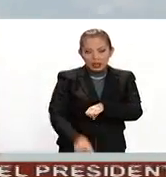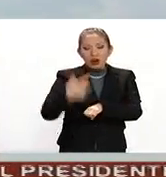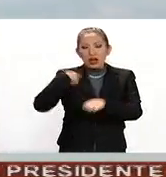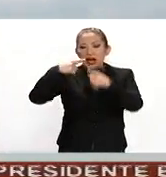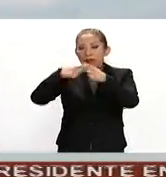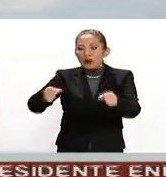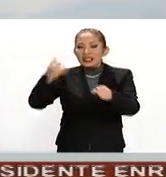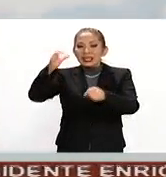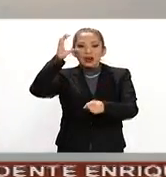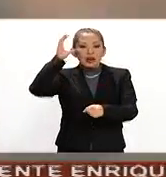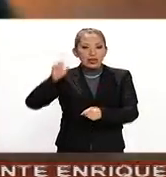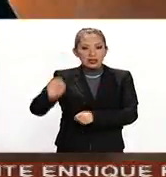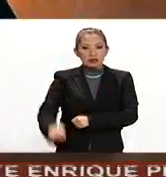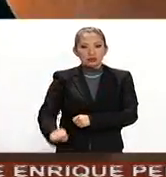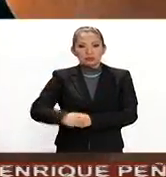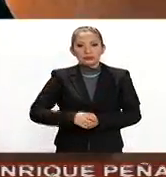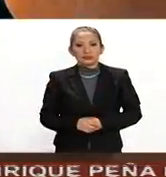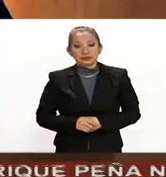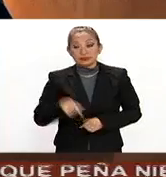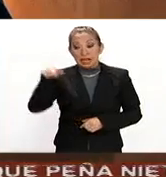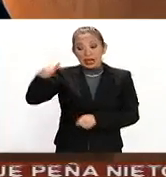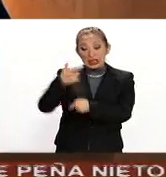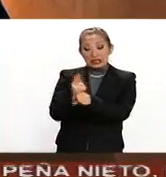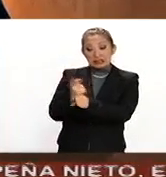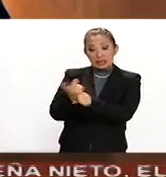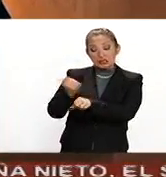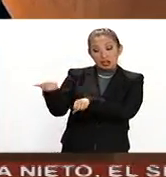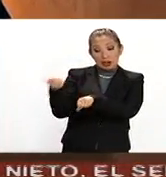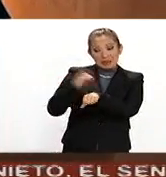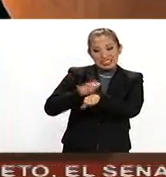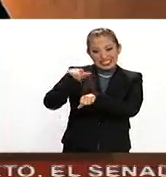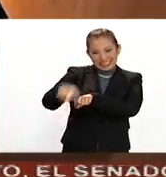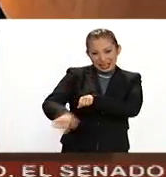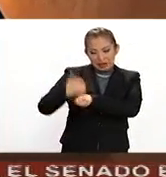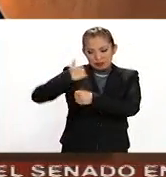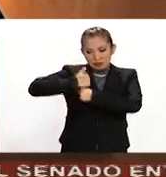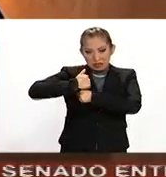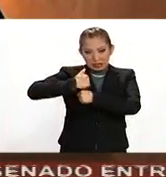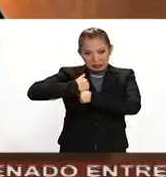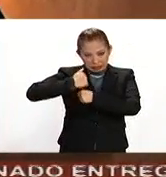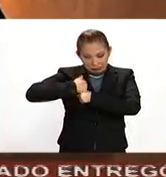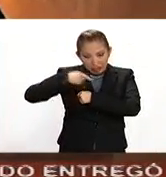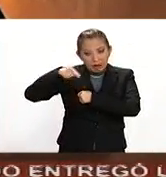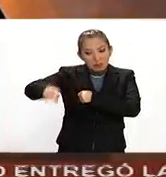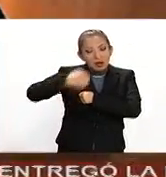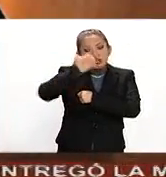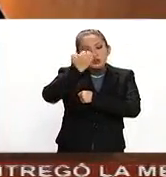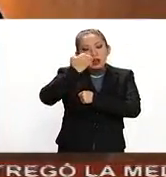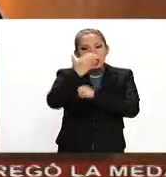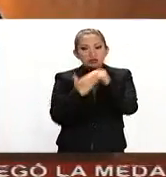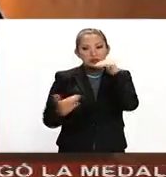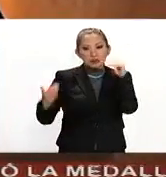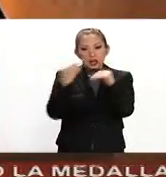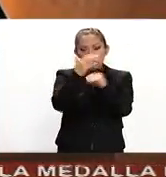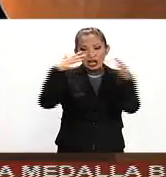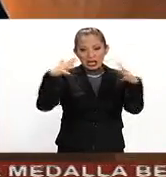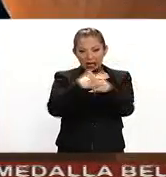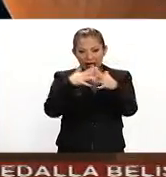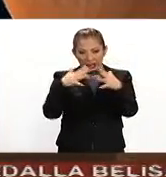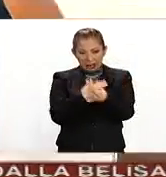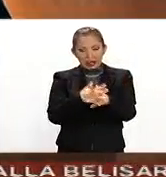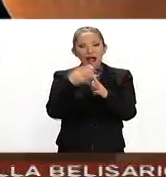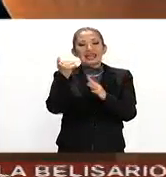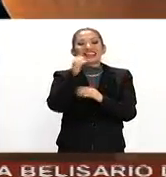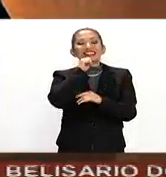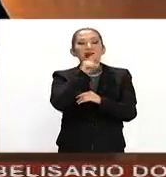en Japón y Corea del Sur. Es licenciado en Administración Militar por la Escuela Superior de Guerra